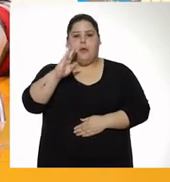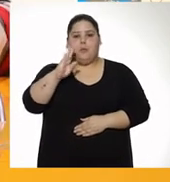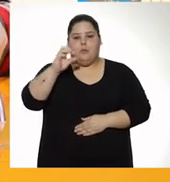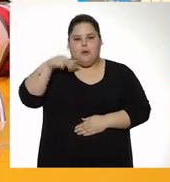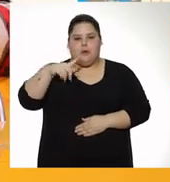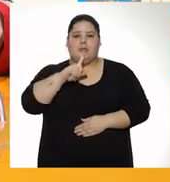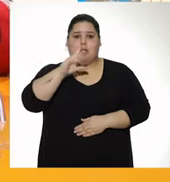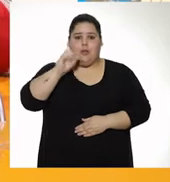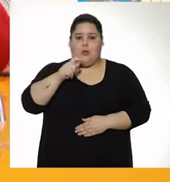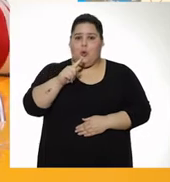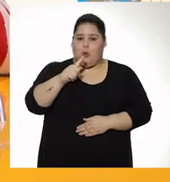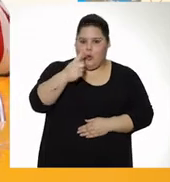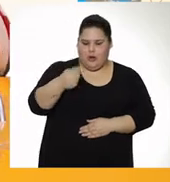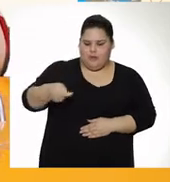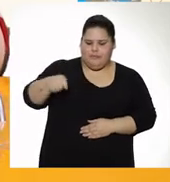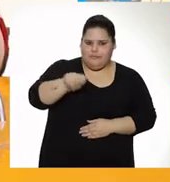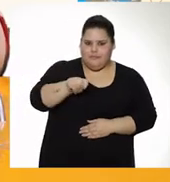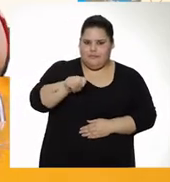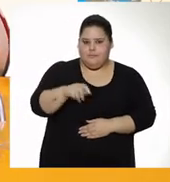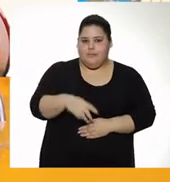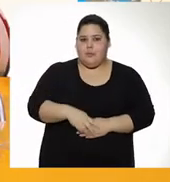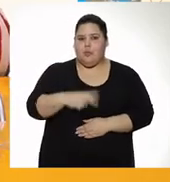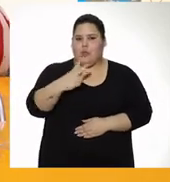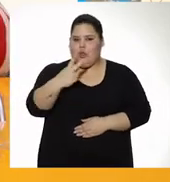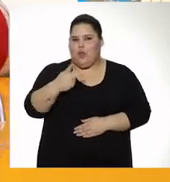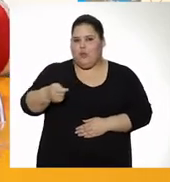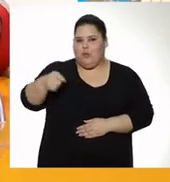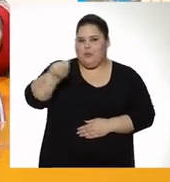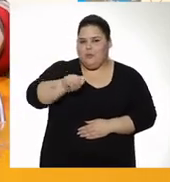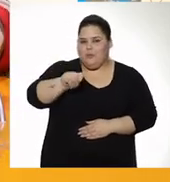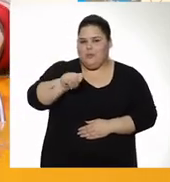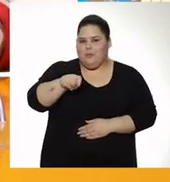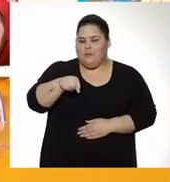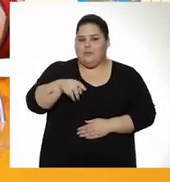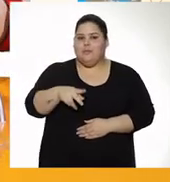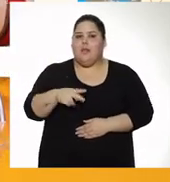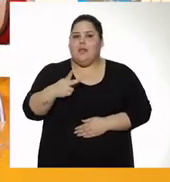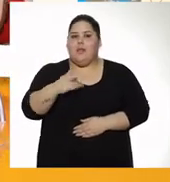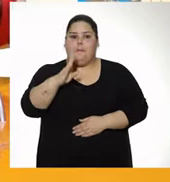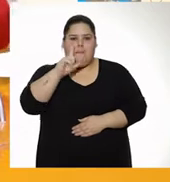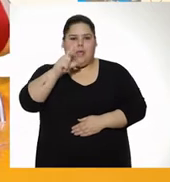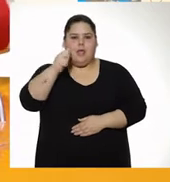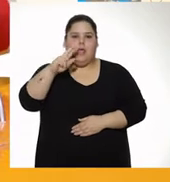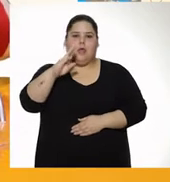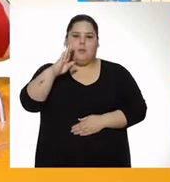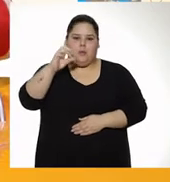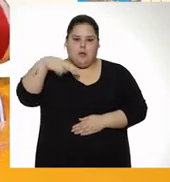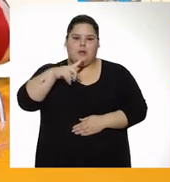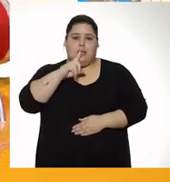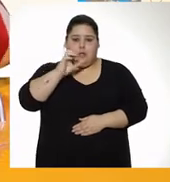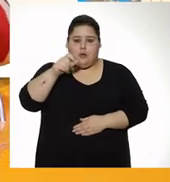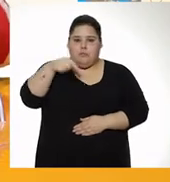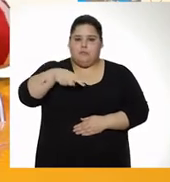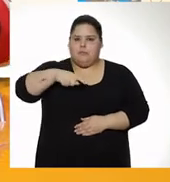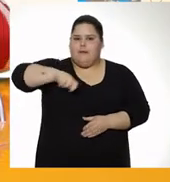Una cucharada, dos cucharadas de bicarbonato y